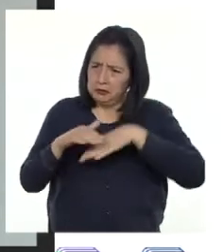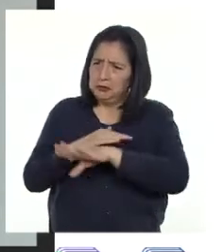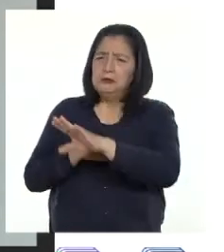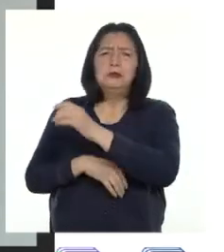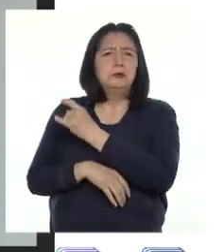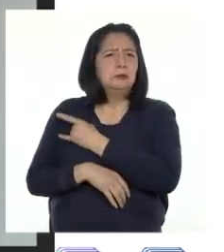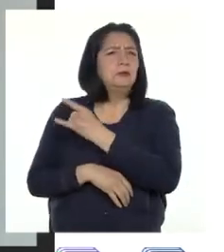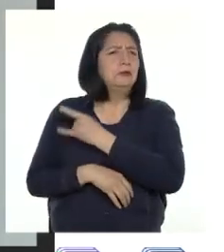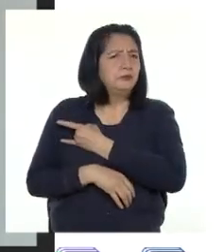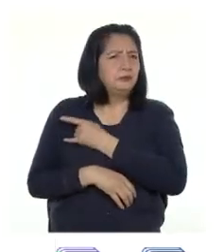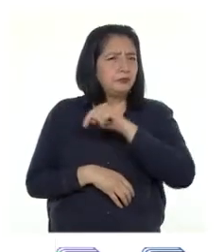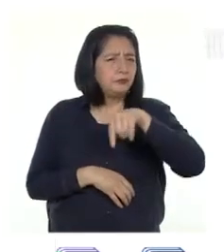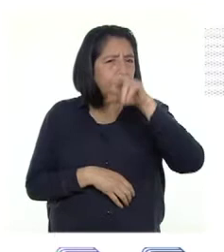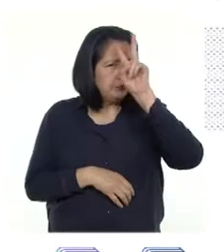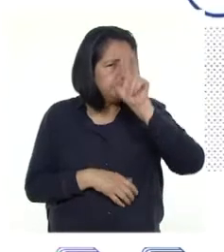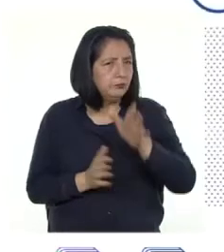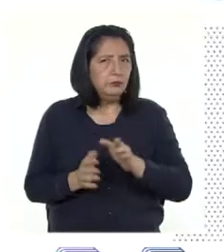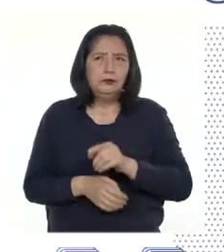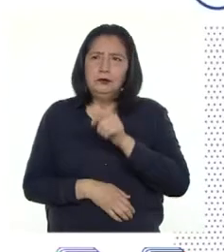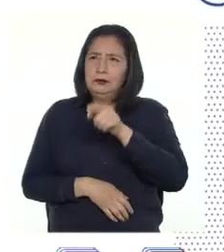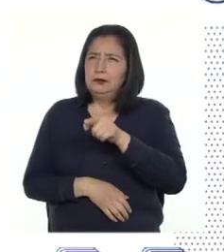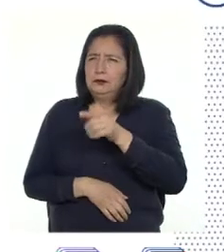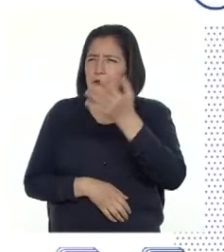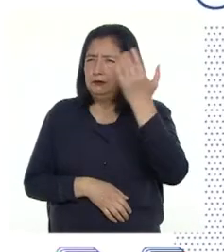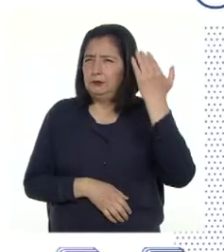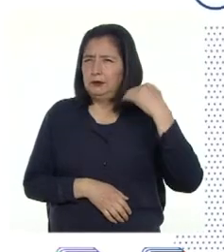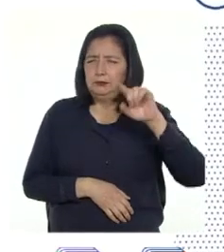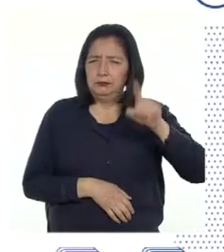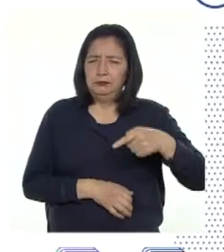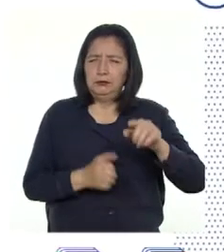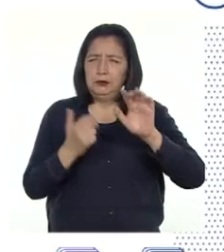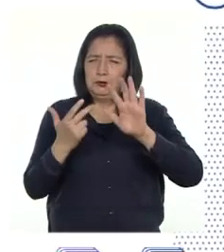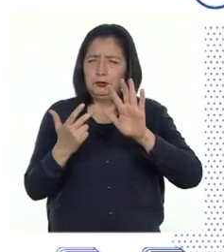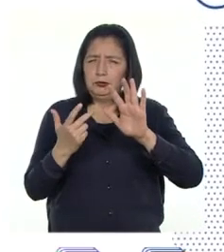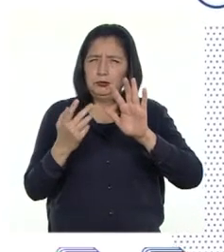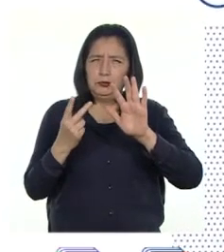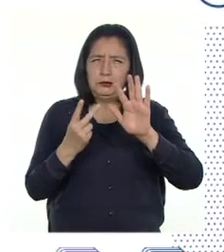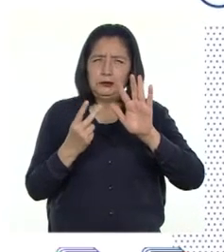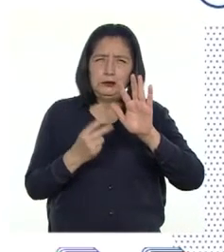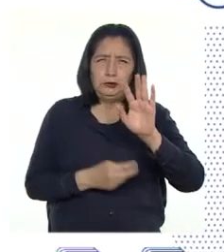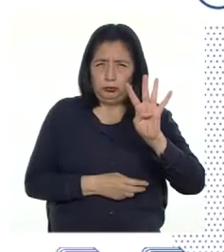la universidad en el Perú. Y eso fue en